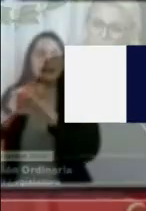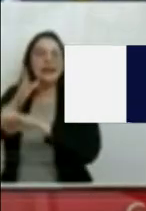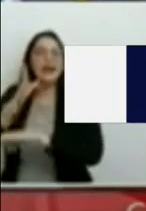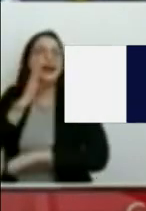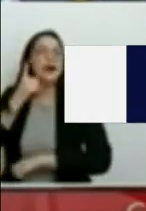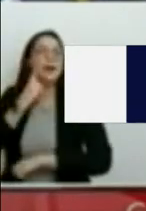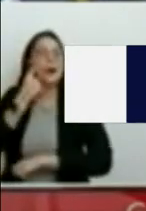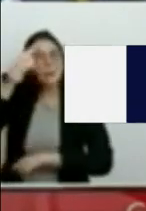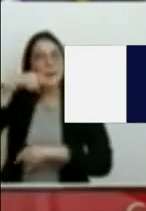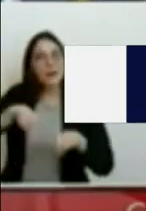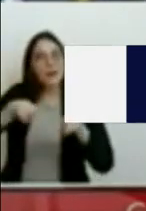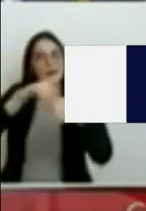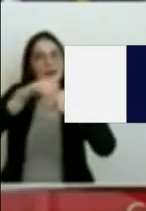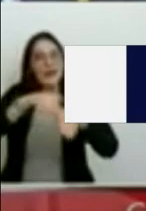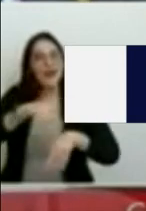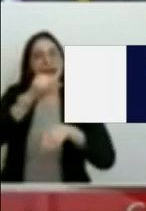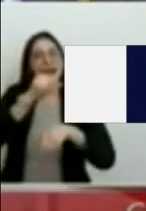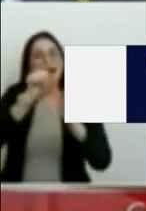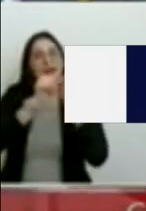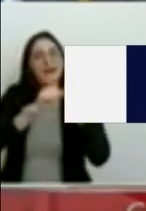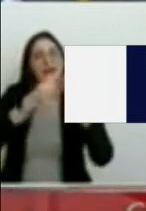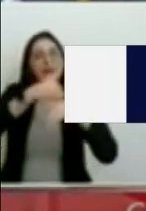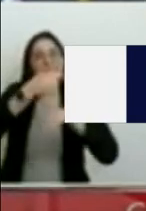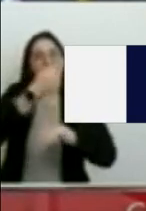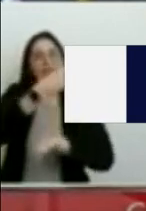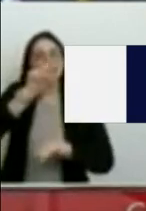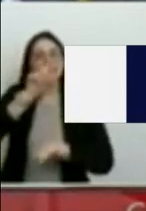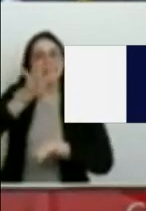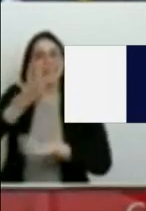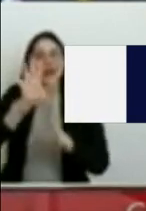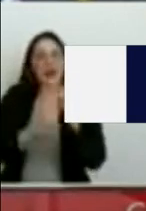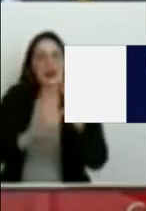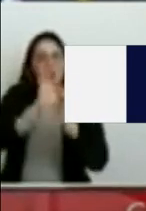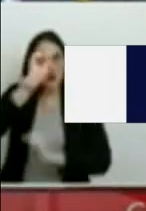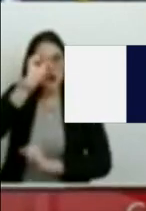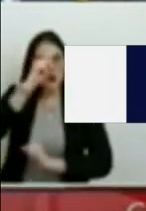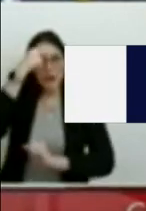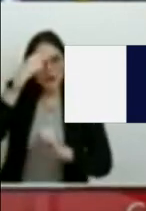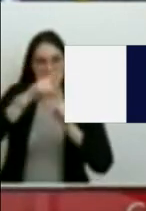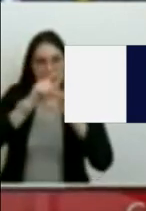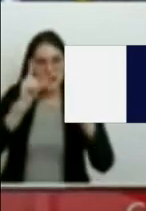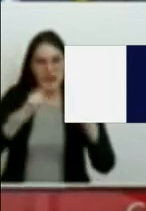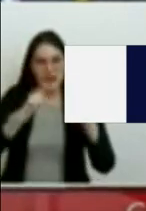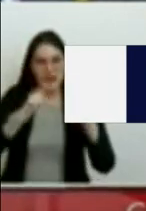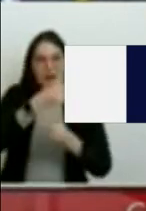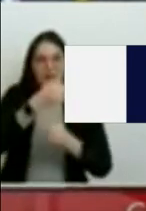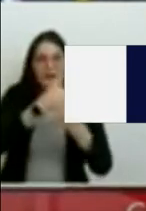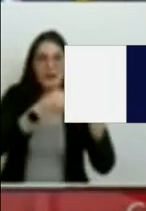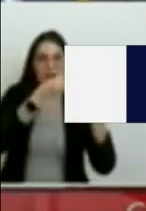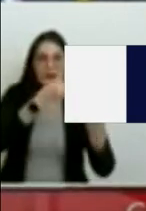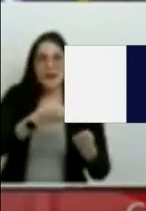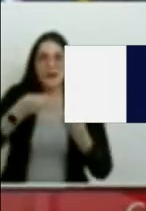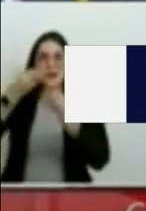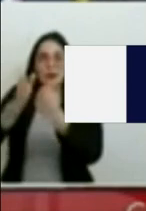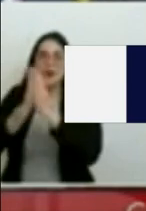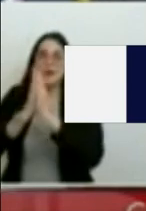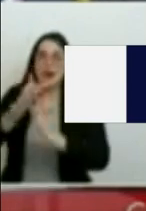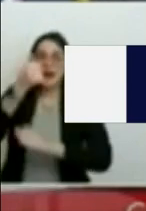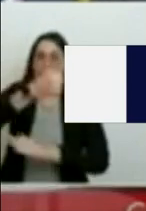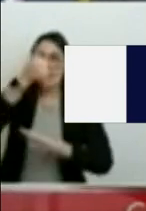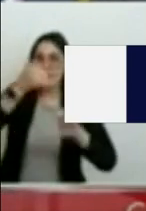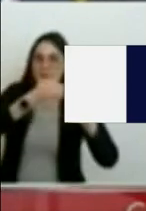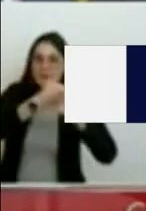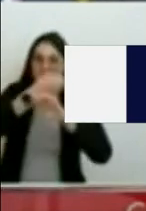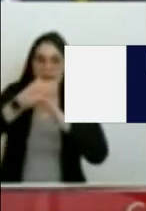del artículo 135 constitucional. Se instruye que la remisión a las legislaturas